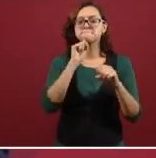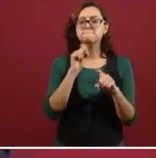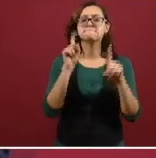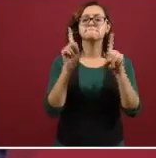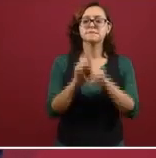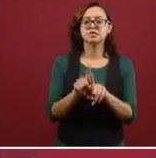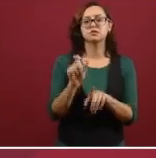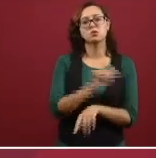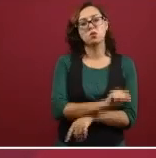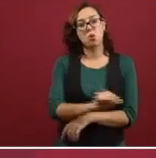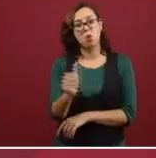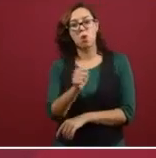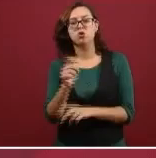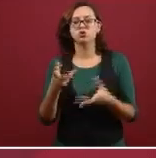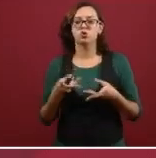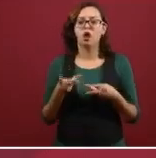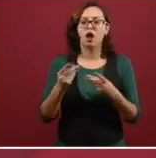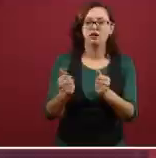recursos extras